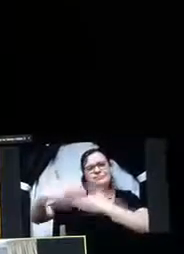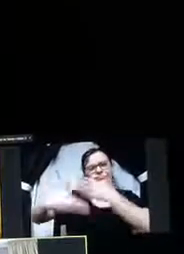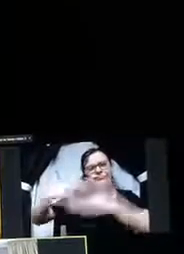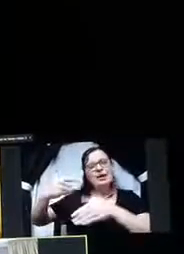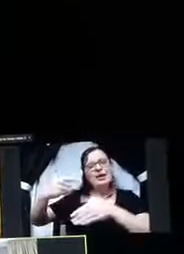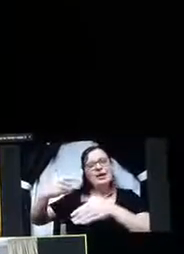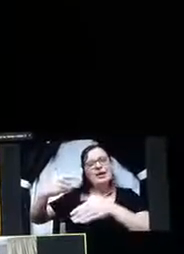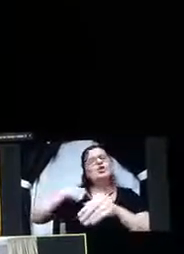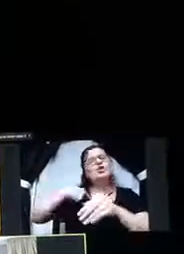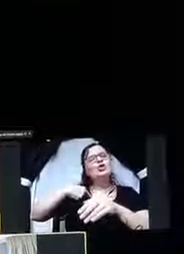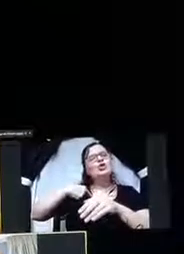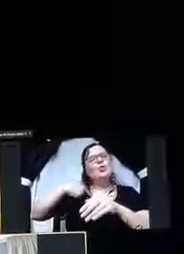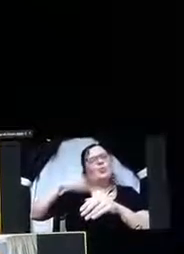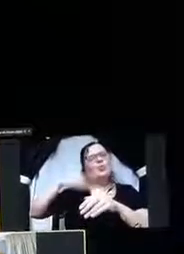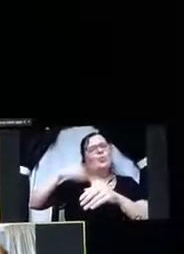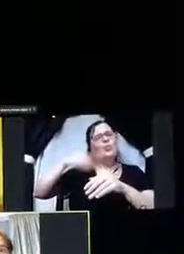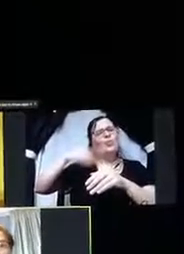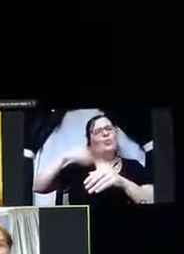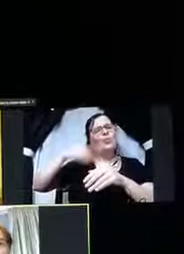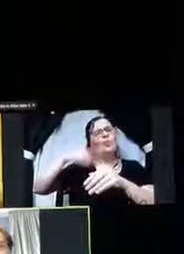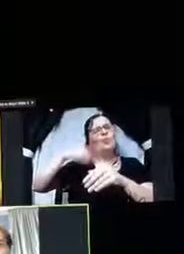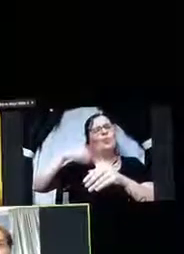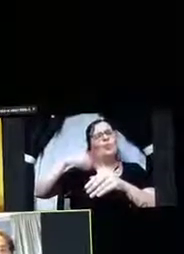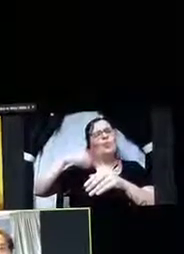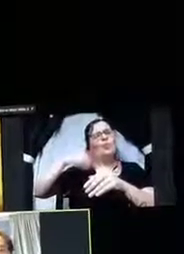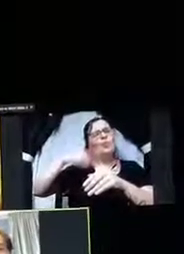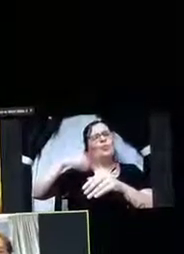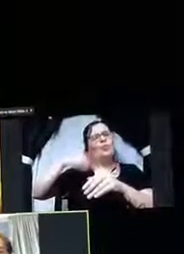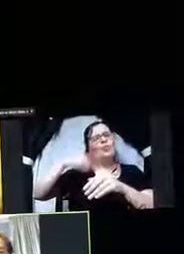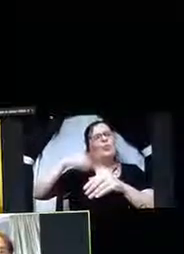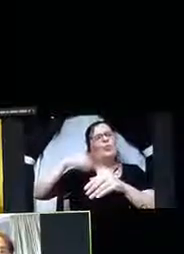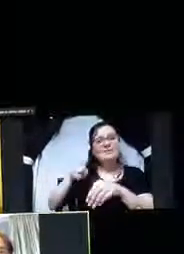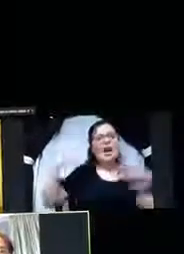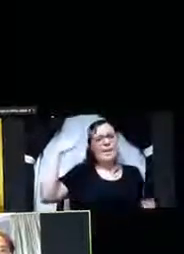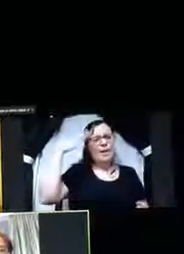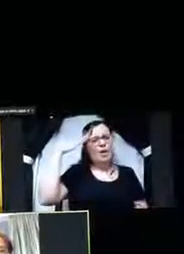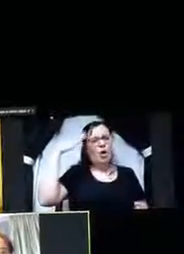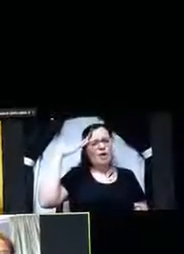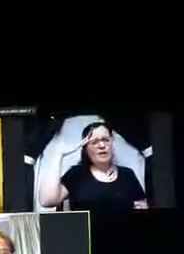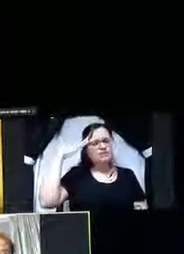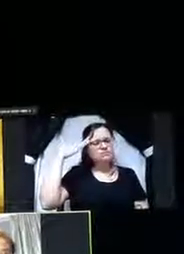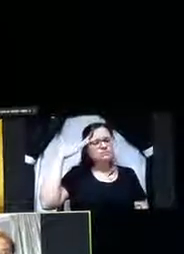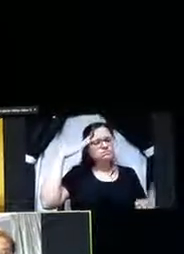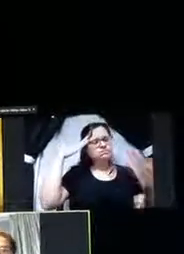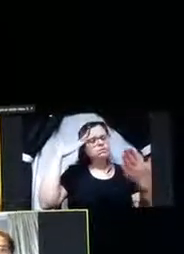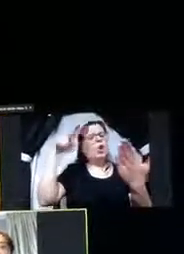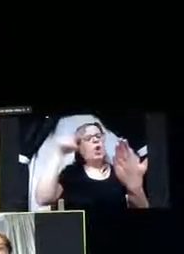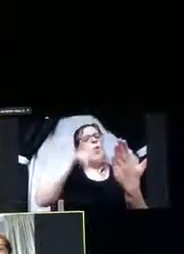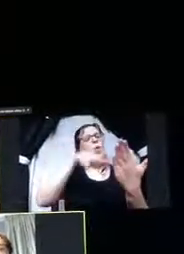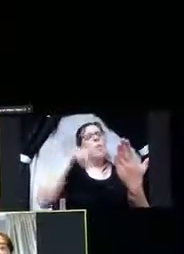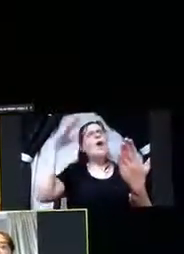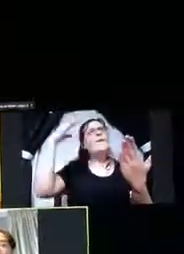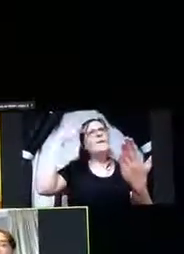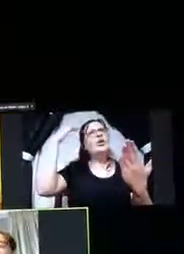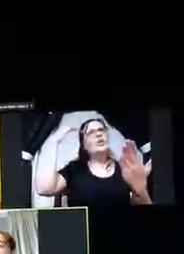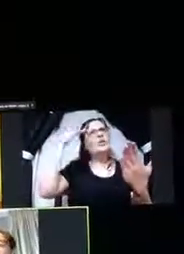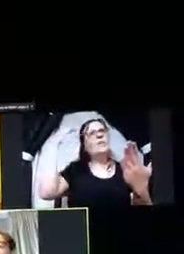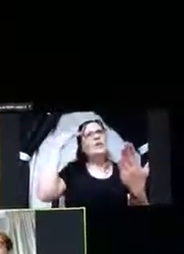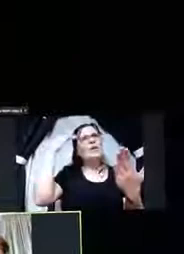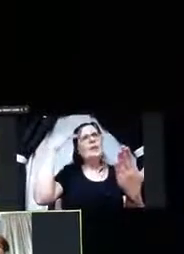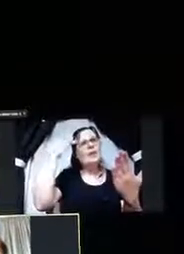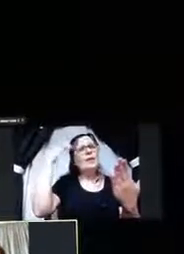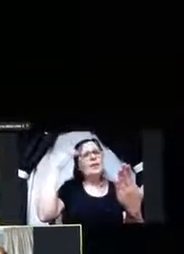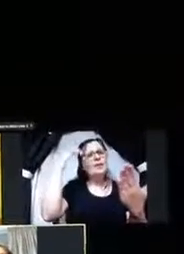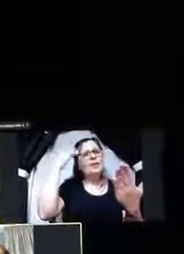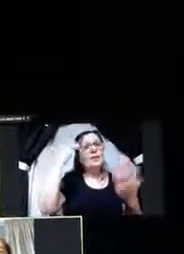demás, yo sí recuerdo que ella memorizaba para rendir los exámenes, era pura memoria. Y si algo hicieron bien es estimularle